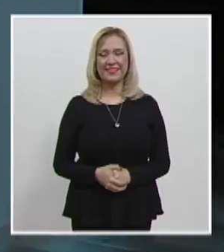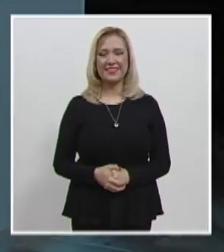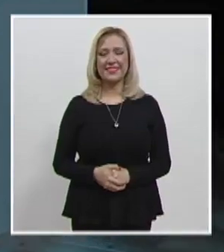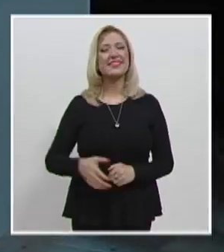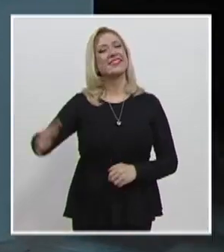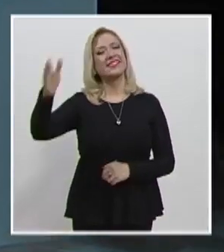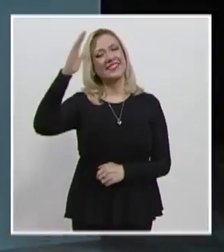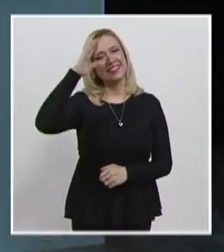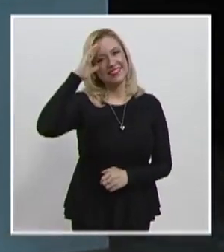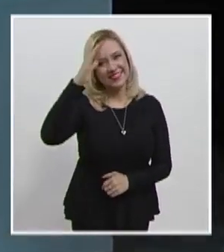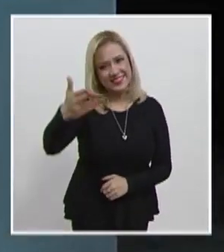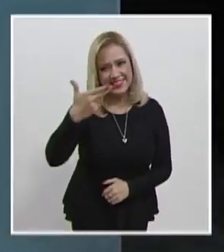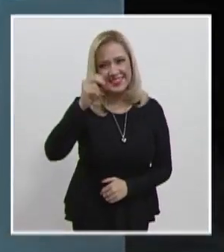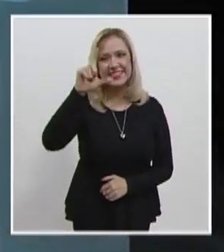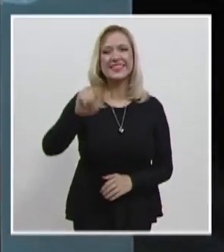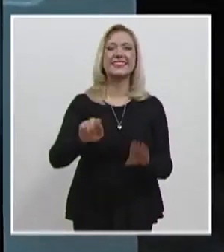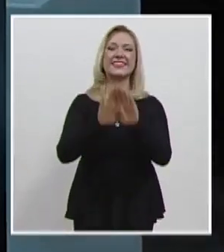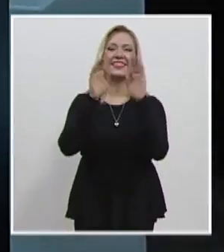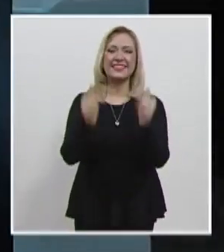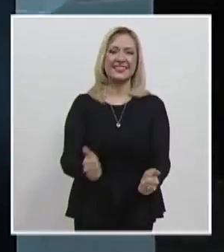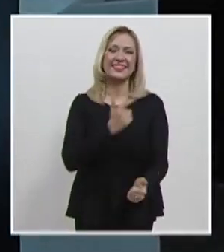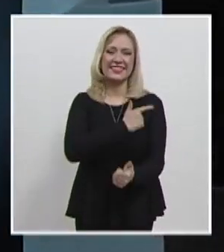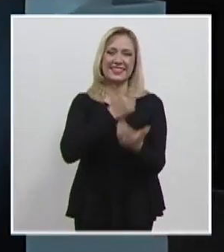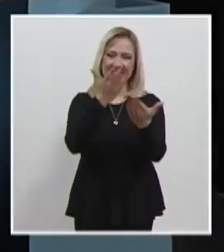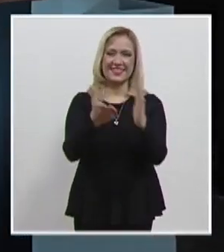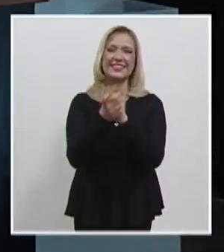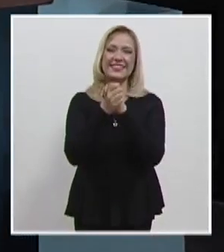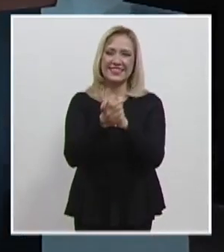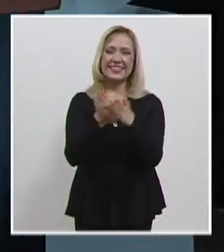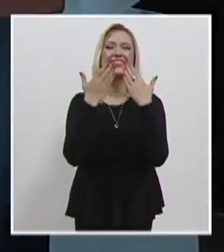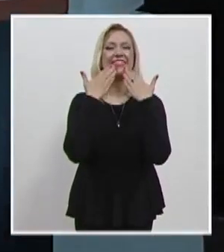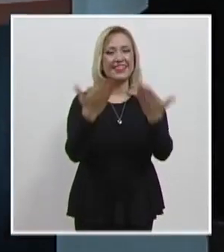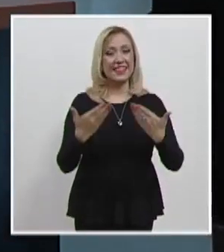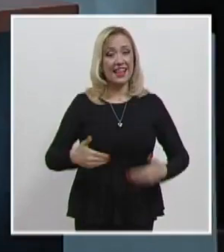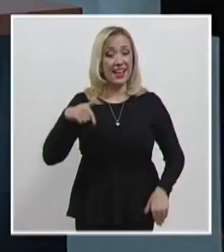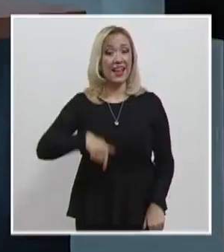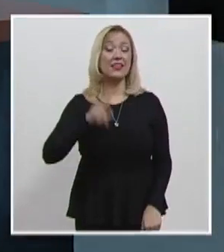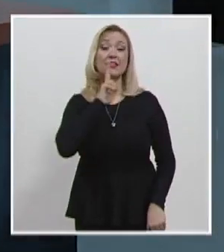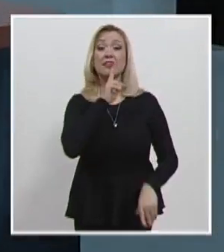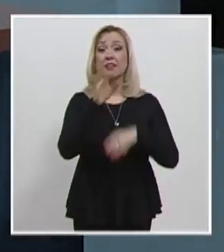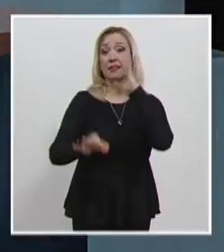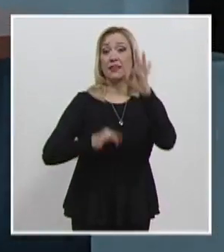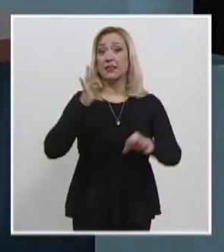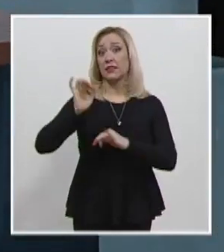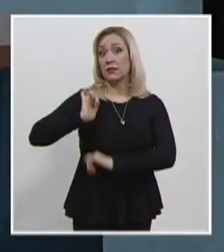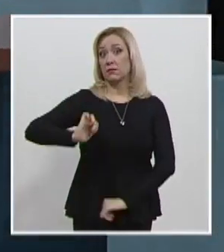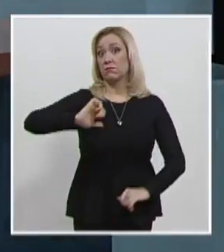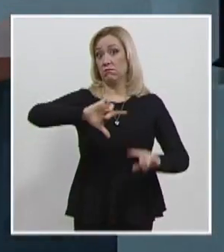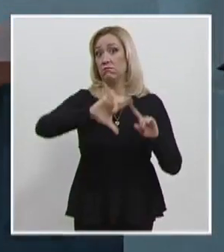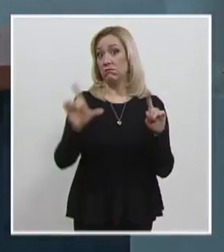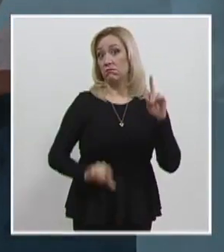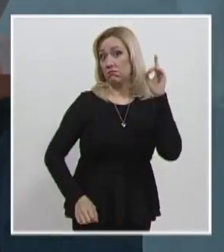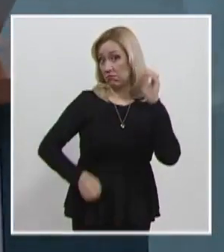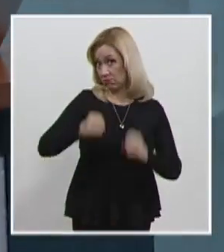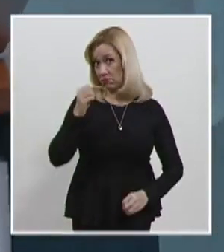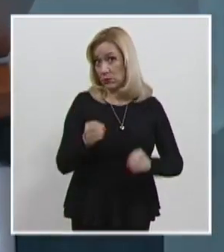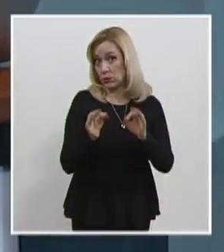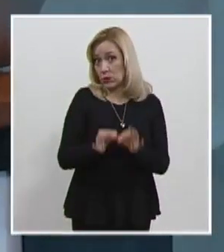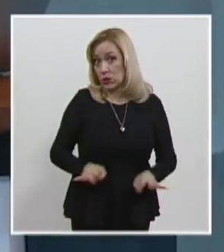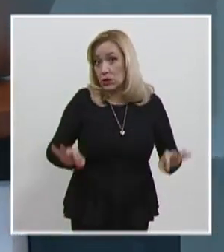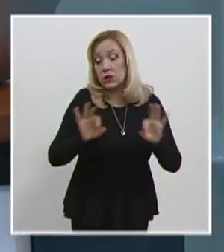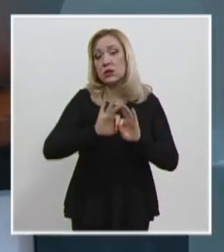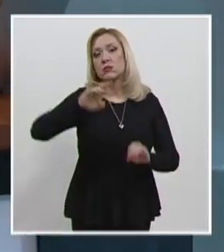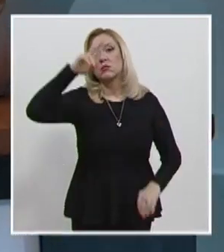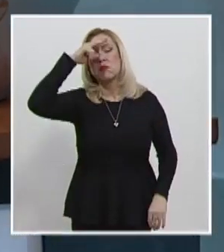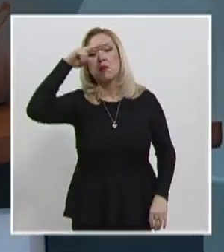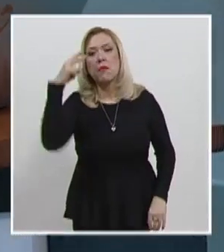Hola Qué tal Cómo le va Qué gusto saludarle bienvenido bienvenida a la información jurídica más importante pero también la más relevante